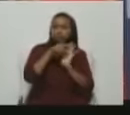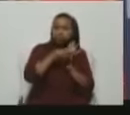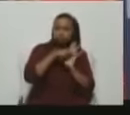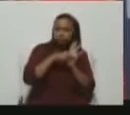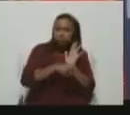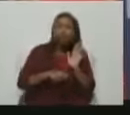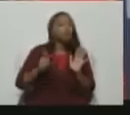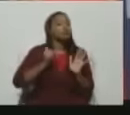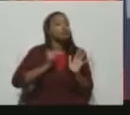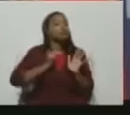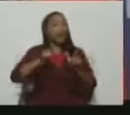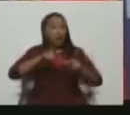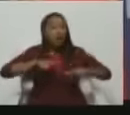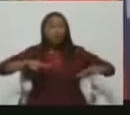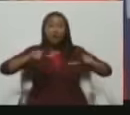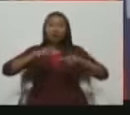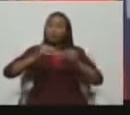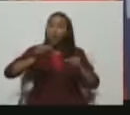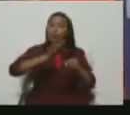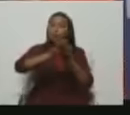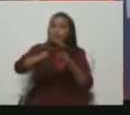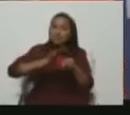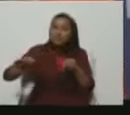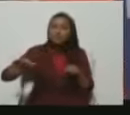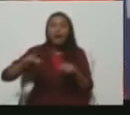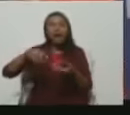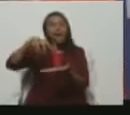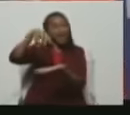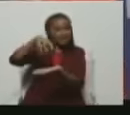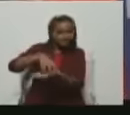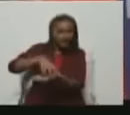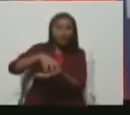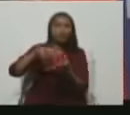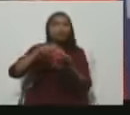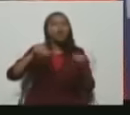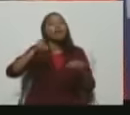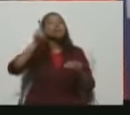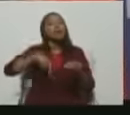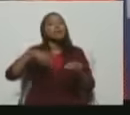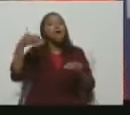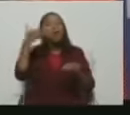sedes estadales y municipales, a través del correo electrónico